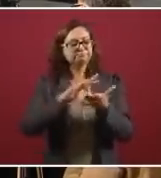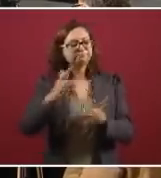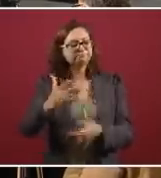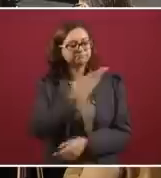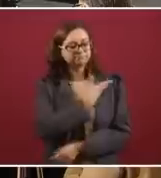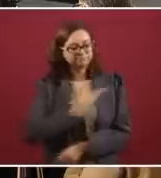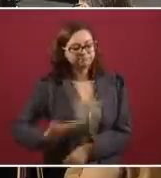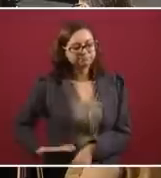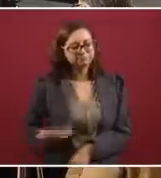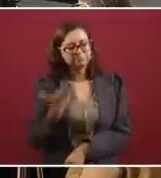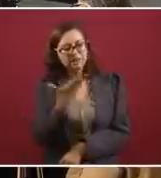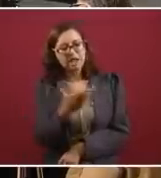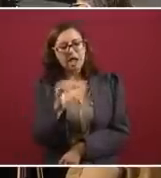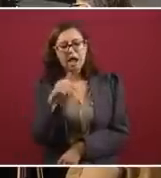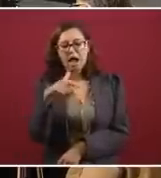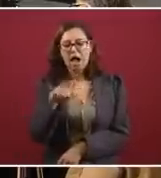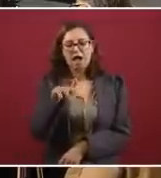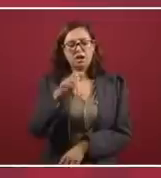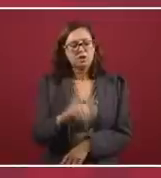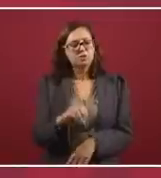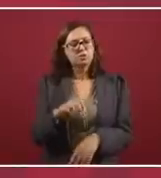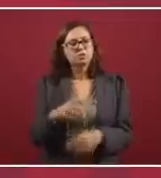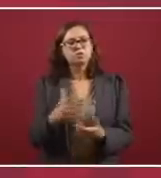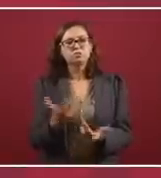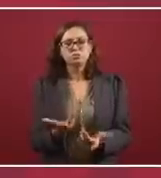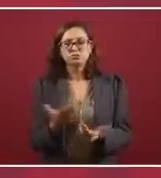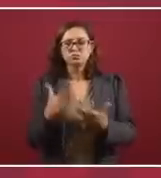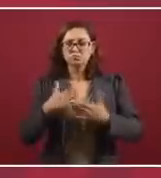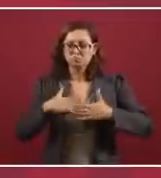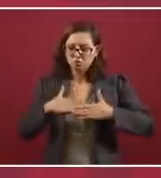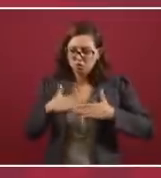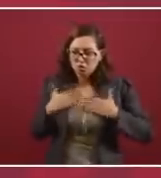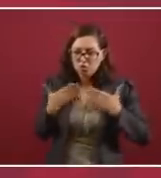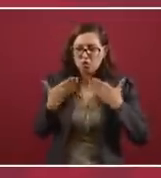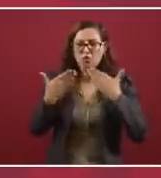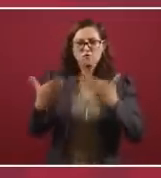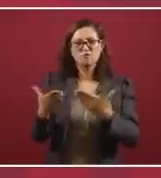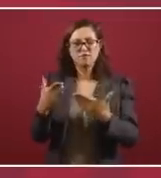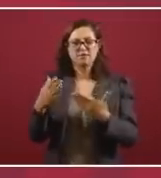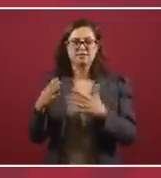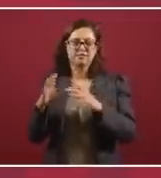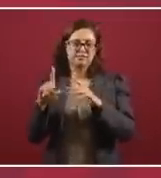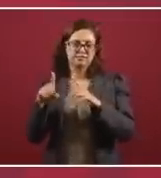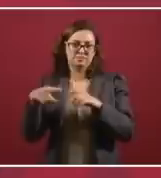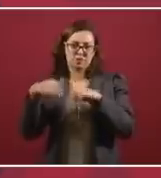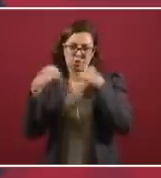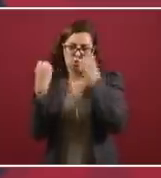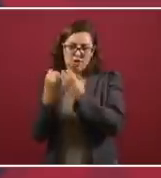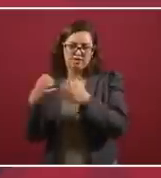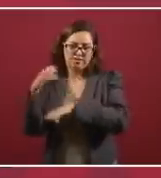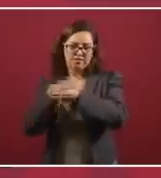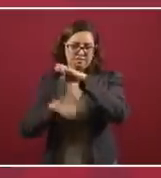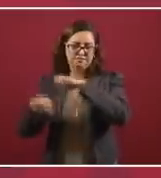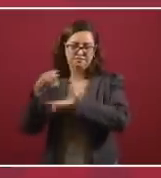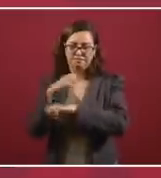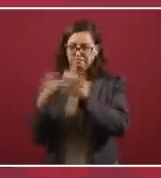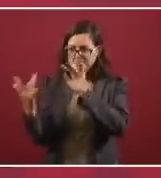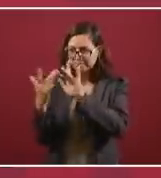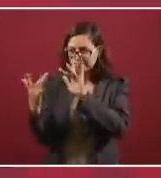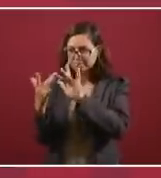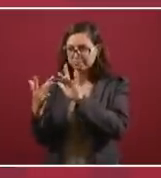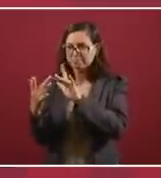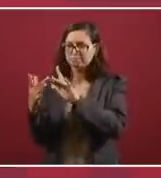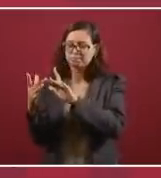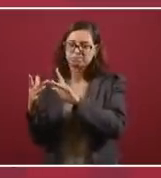confianza que ha depositado en las organizaciones empresariales para ser un vehículo de